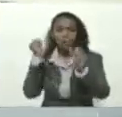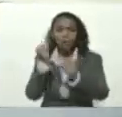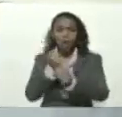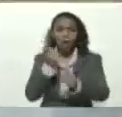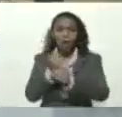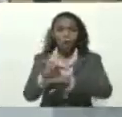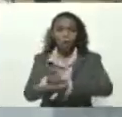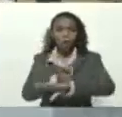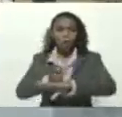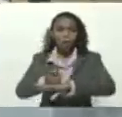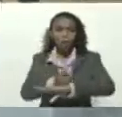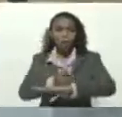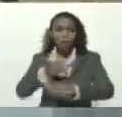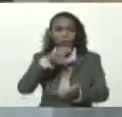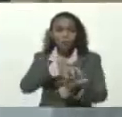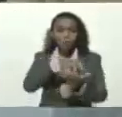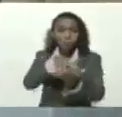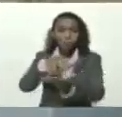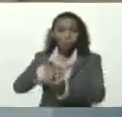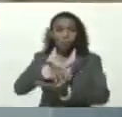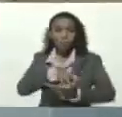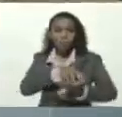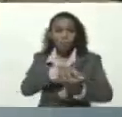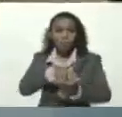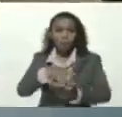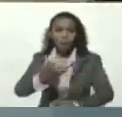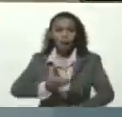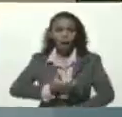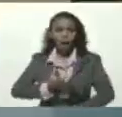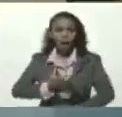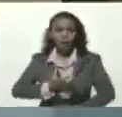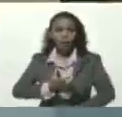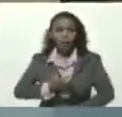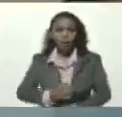las gobernaciones de los estados, las alcaldías,